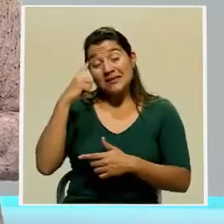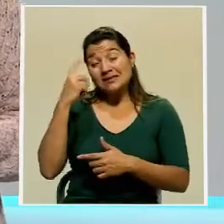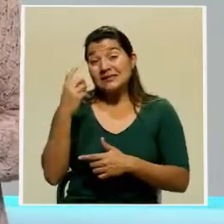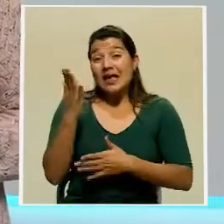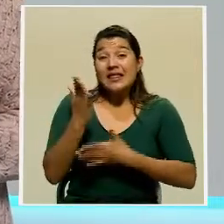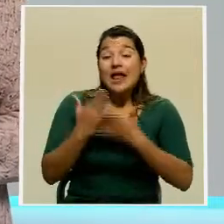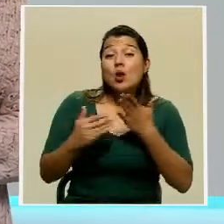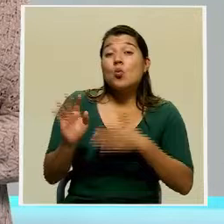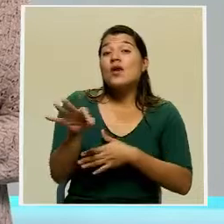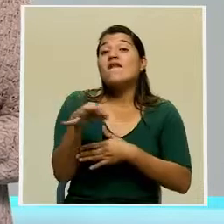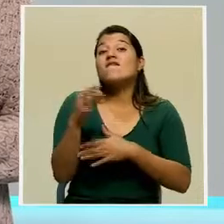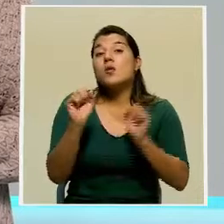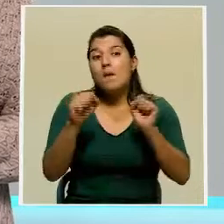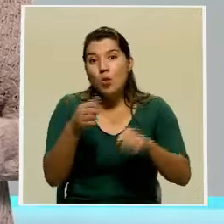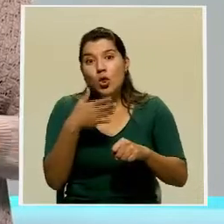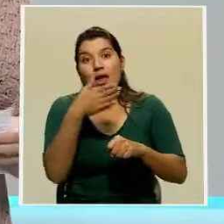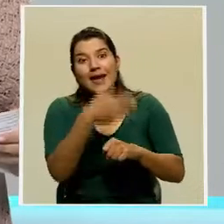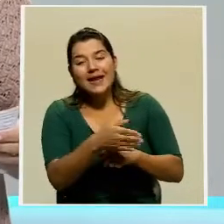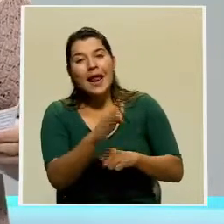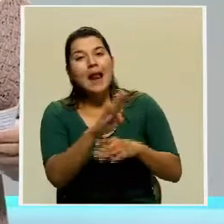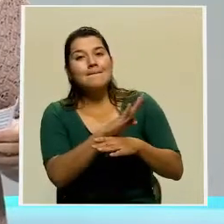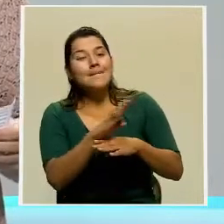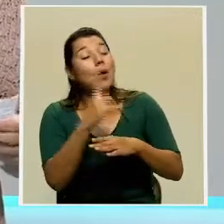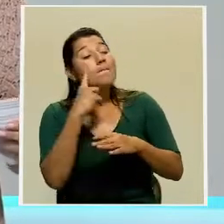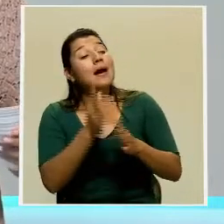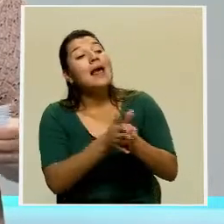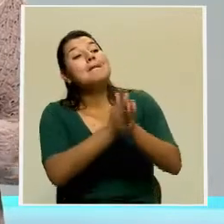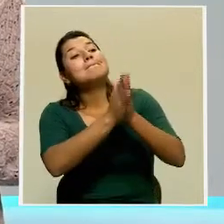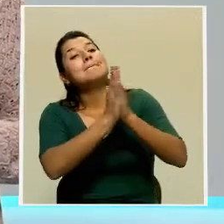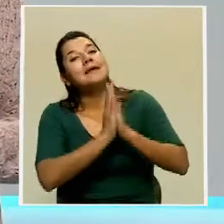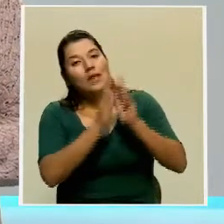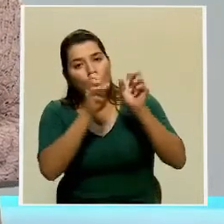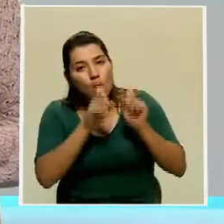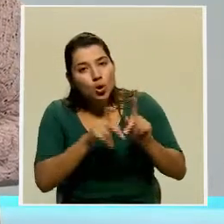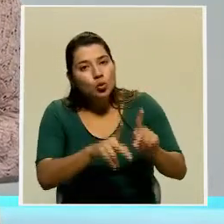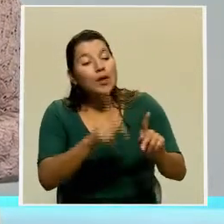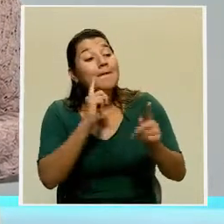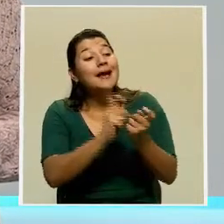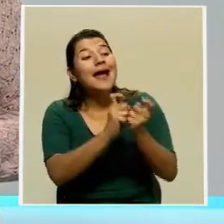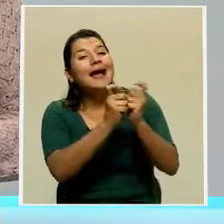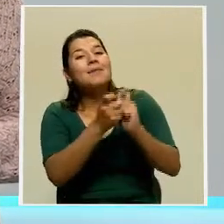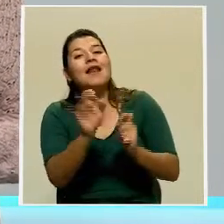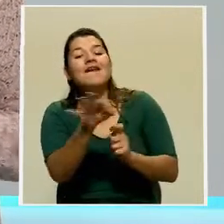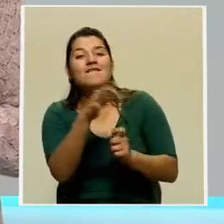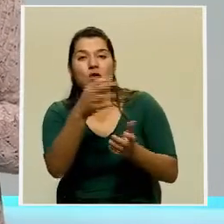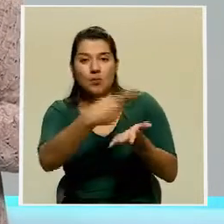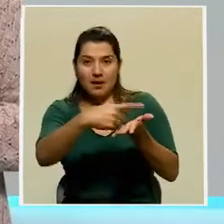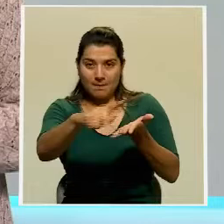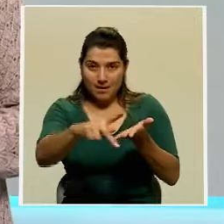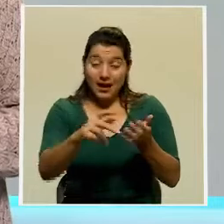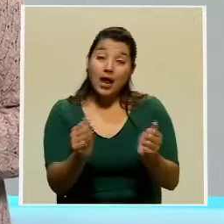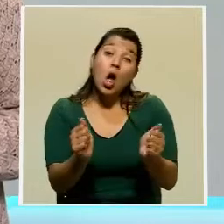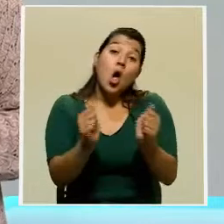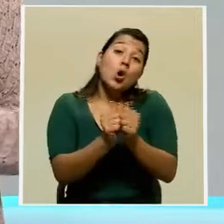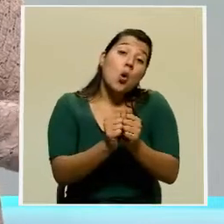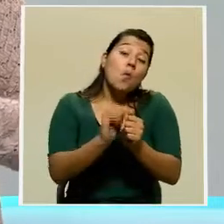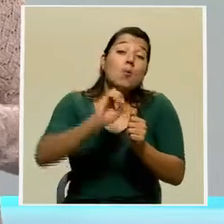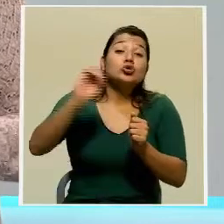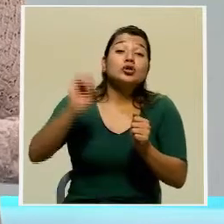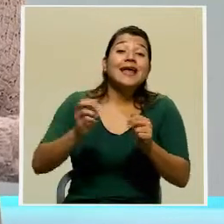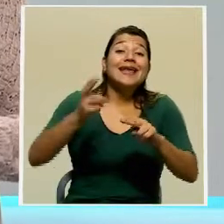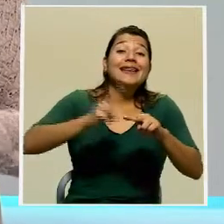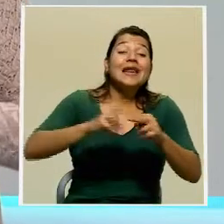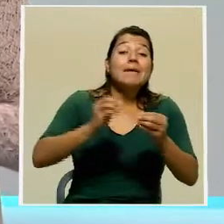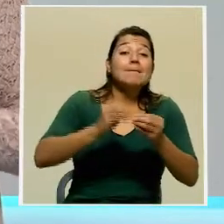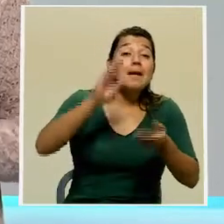también renegociar con el banco donde pueda optar por algún crédito con tasas de intereses más bajas y a